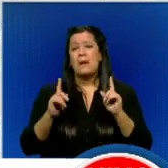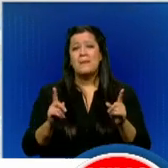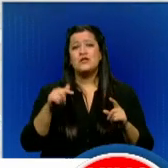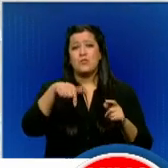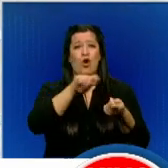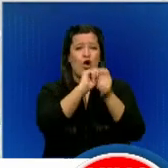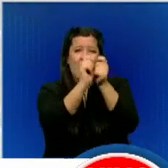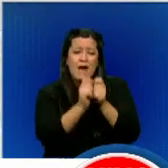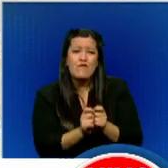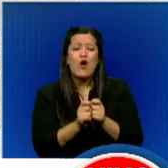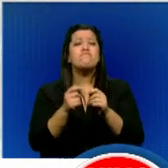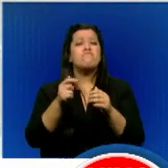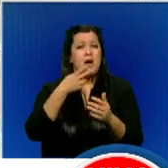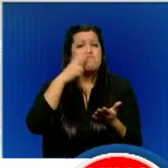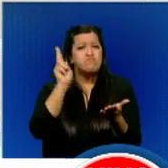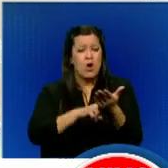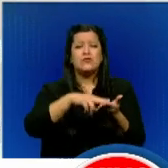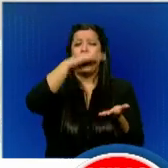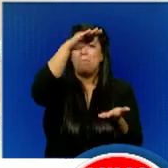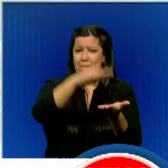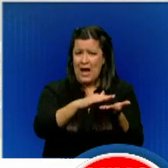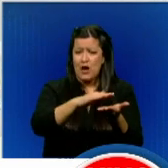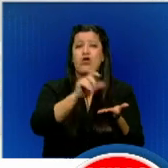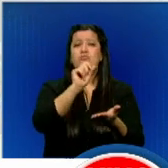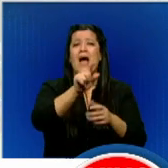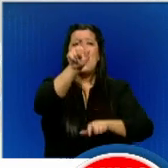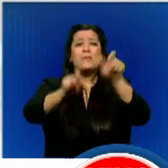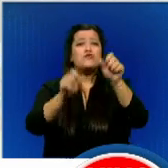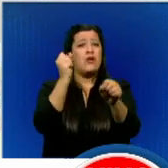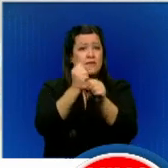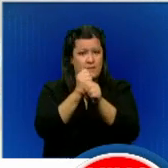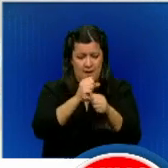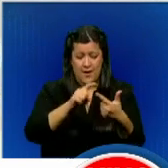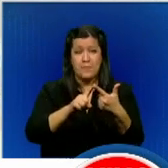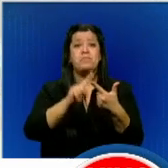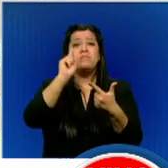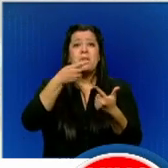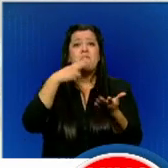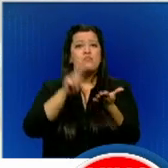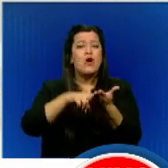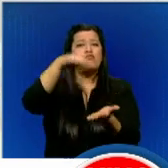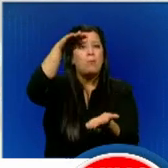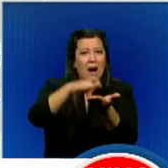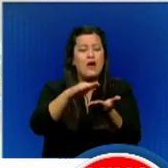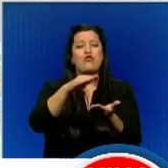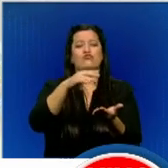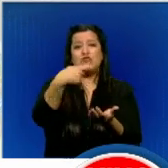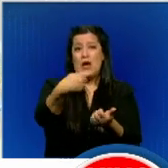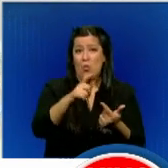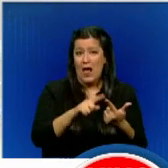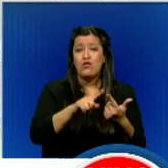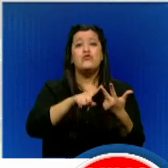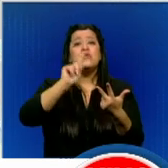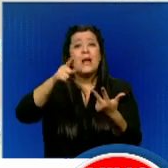reformas bajamos la carga impositiva a los trabajadores bajamos la carga impositiva a los jubilados y bajamos la